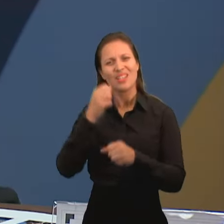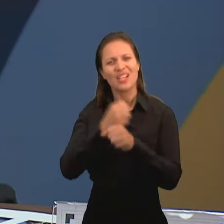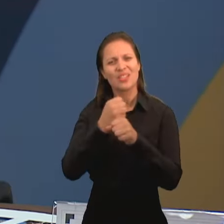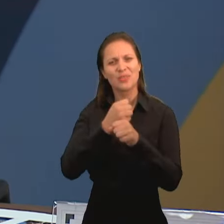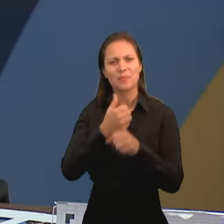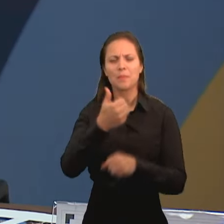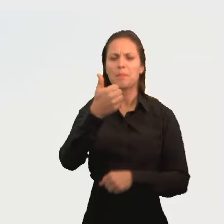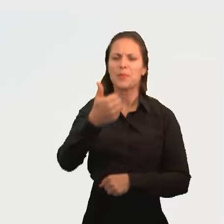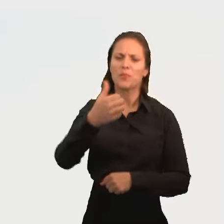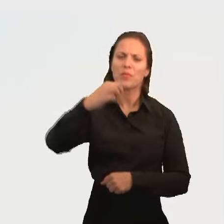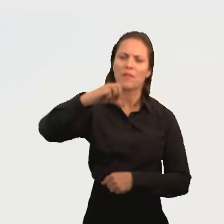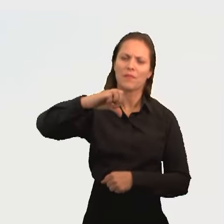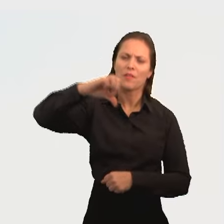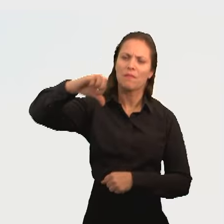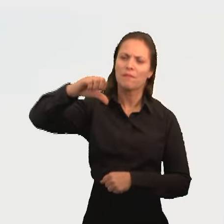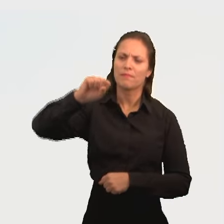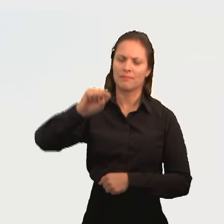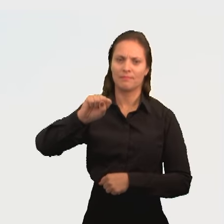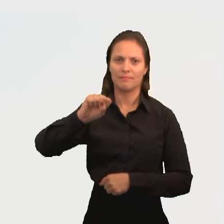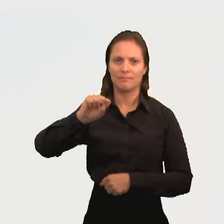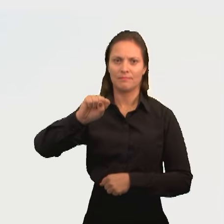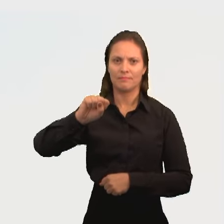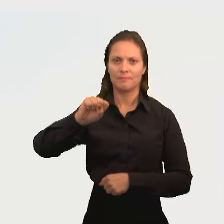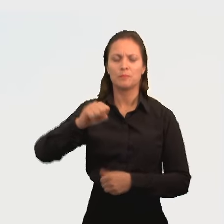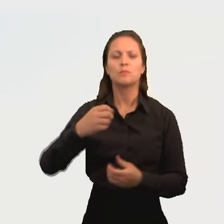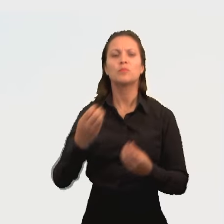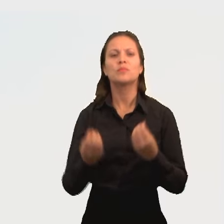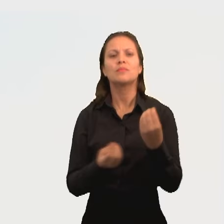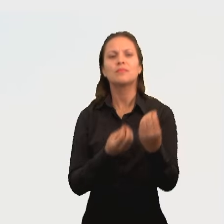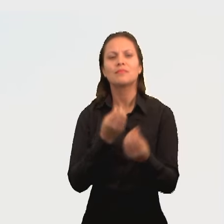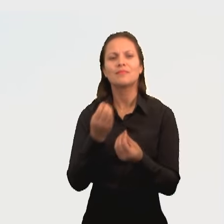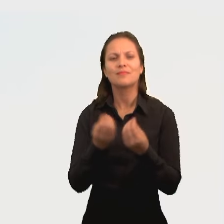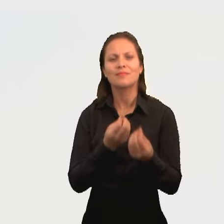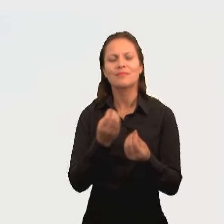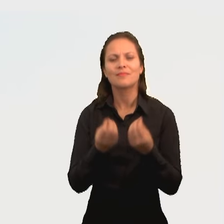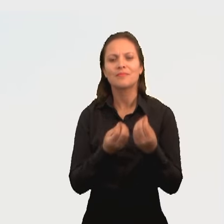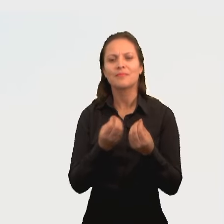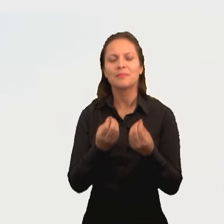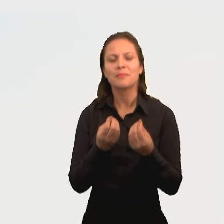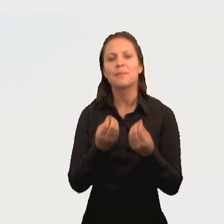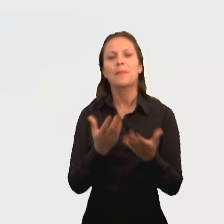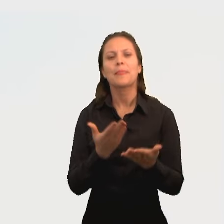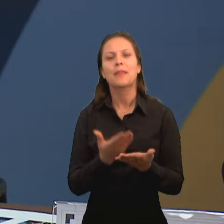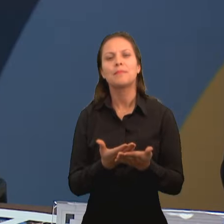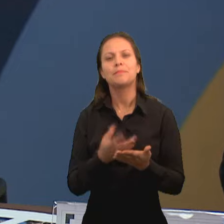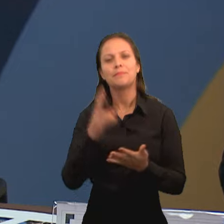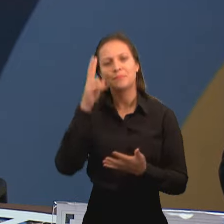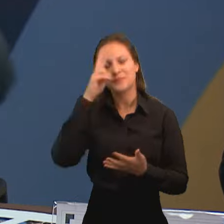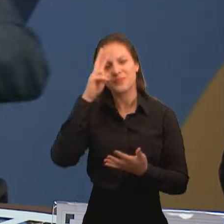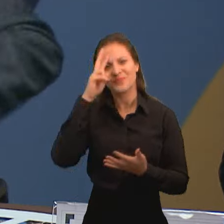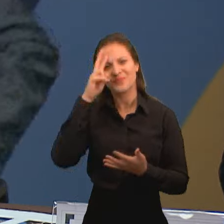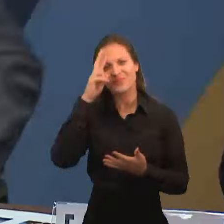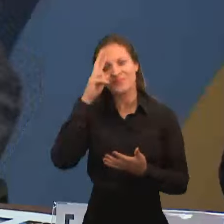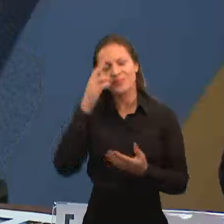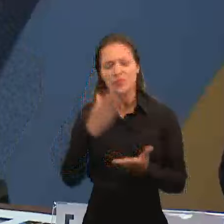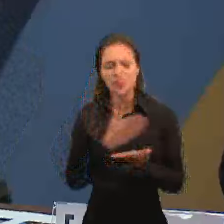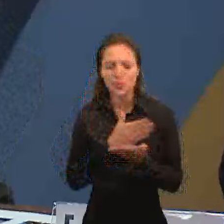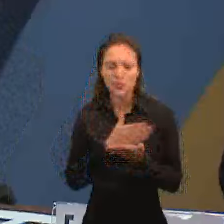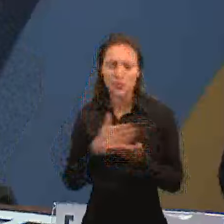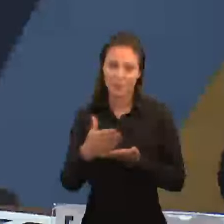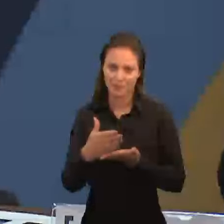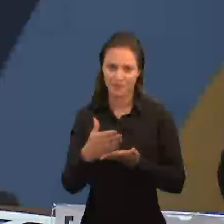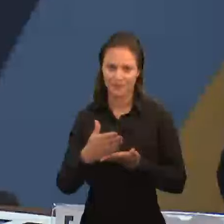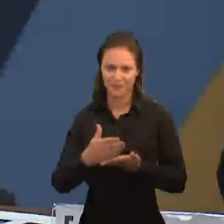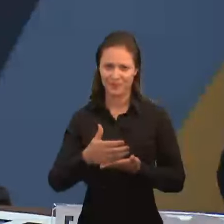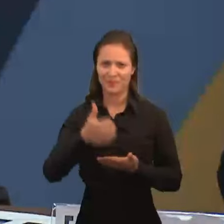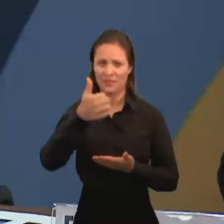hacia 1998 y les voy a hablar sobre cómo era el panorama de la inteligencia